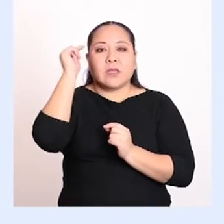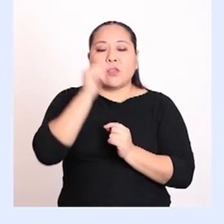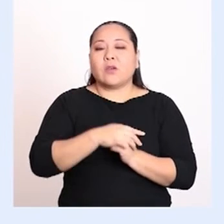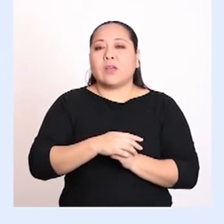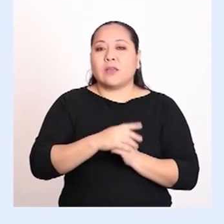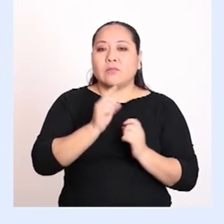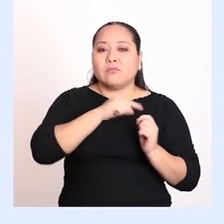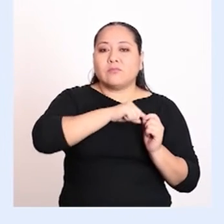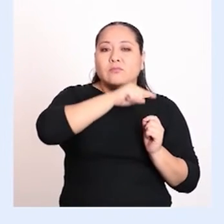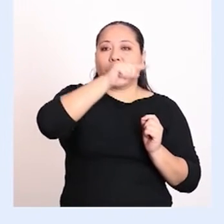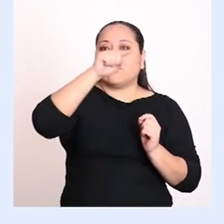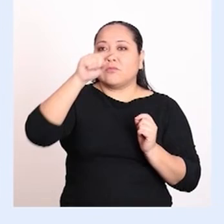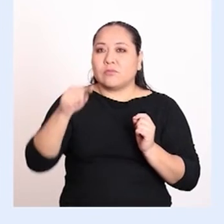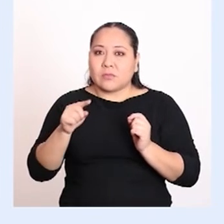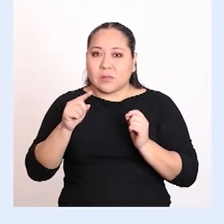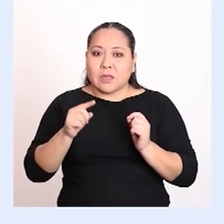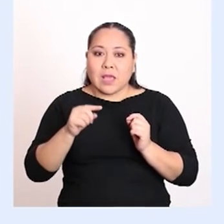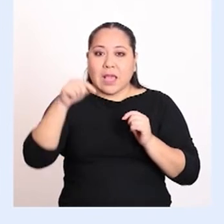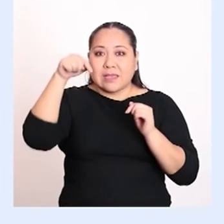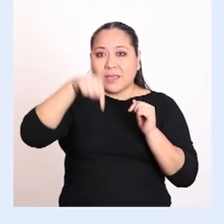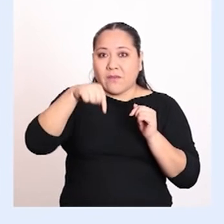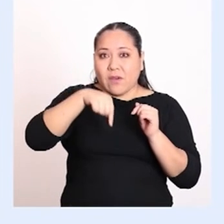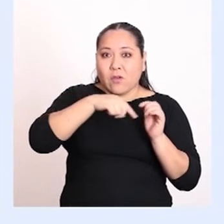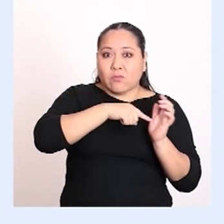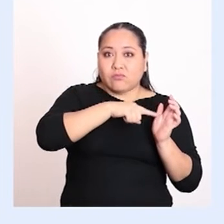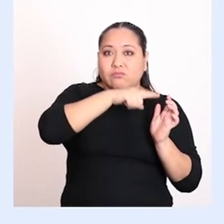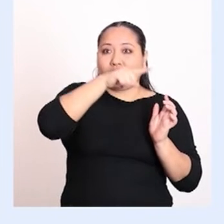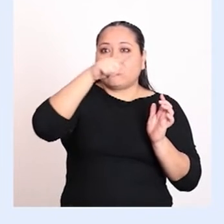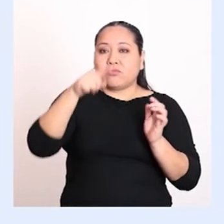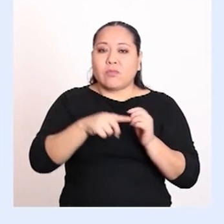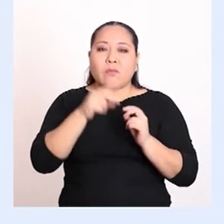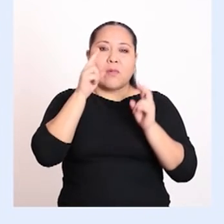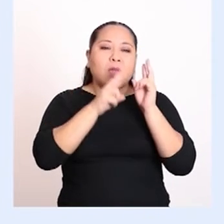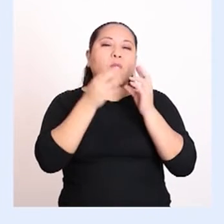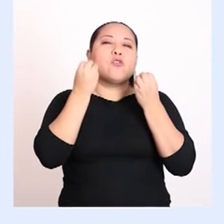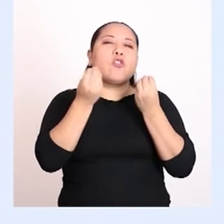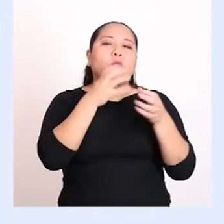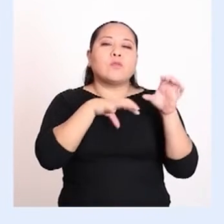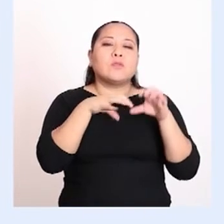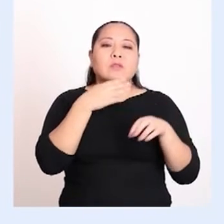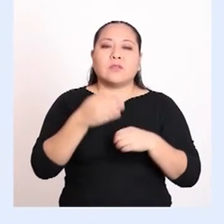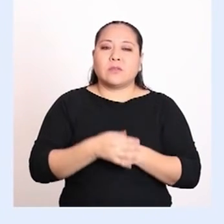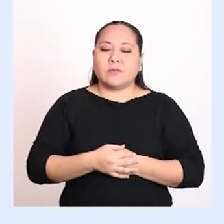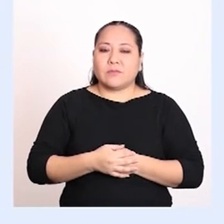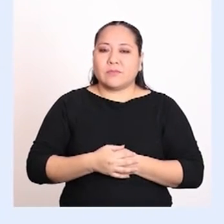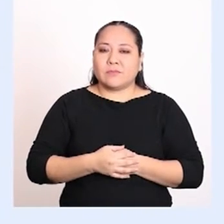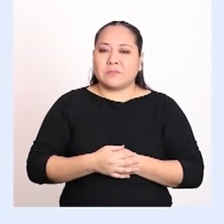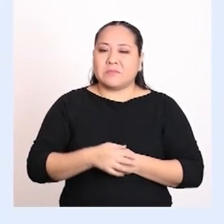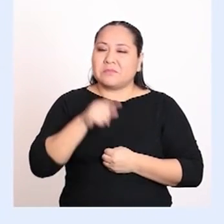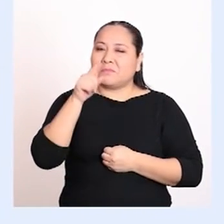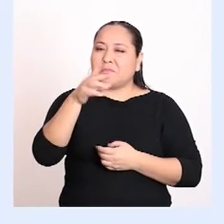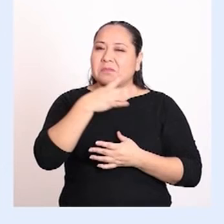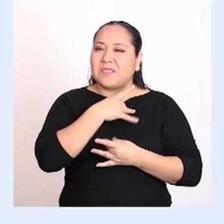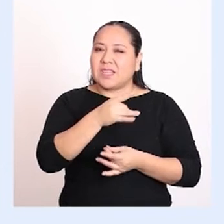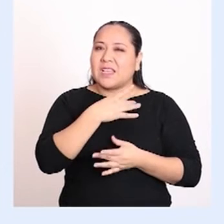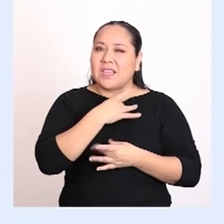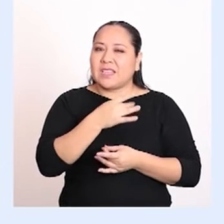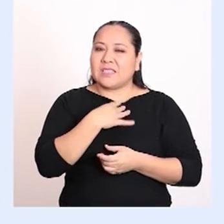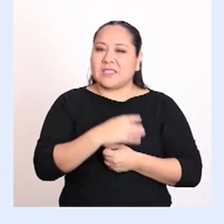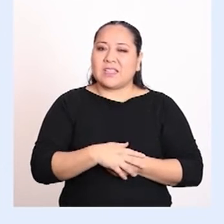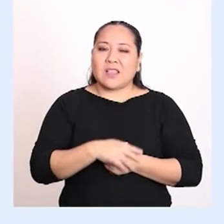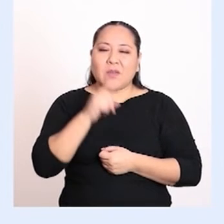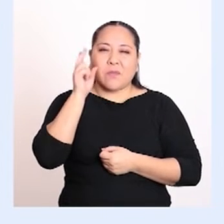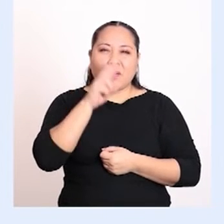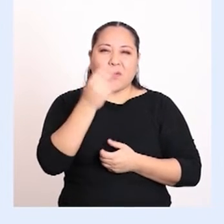nuestra parábola se abre hacia abajo. Veamos cómo nos resulta. Muy interesante. Veo que